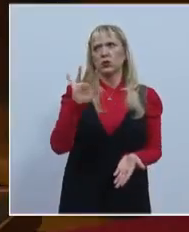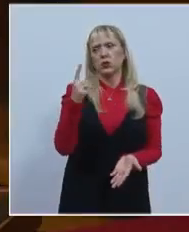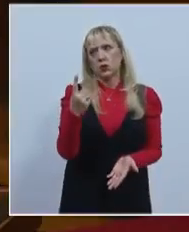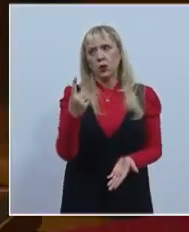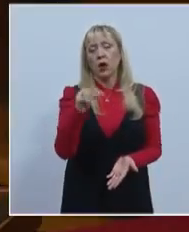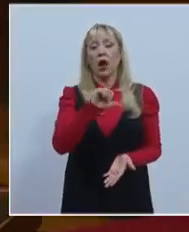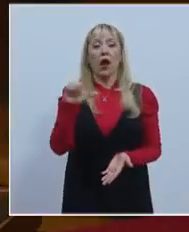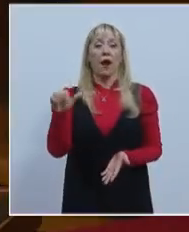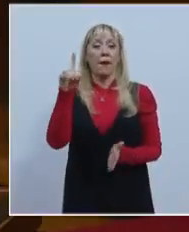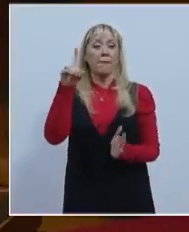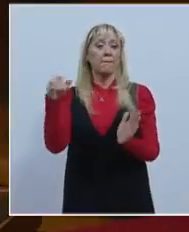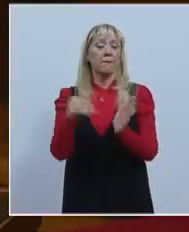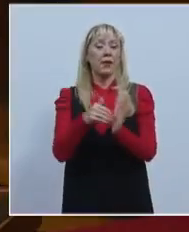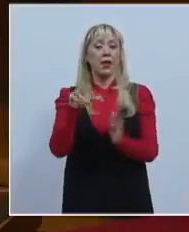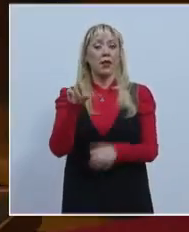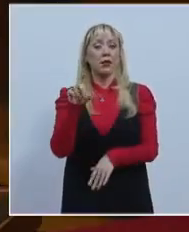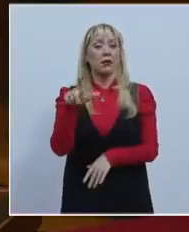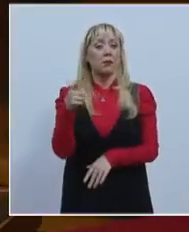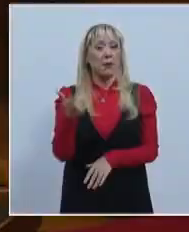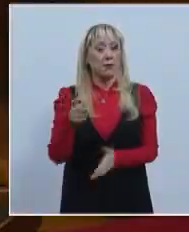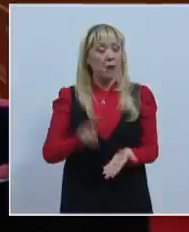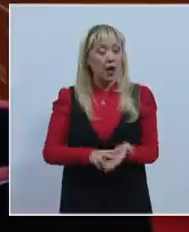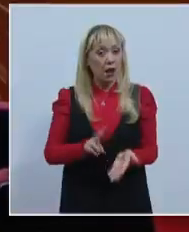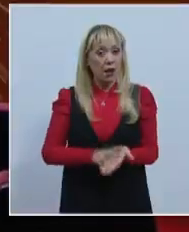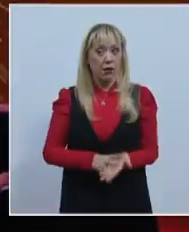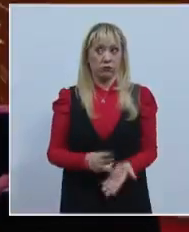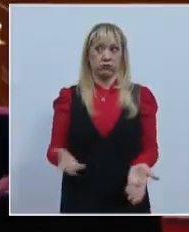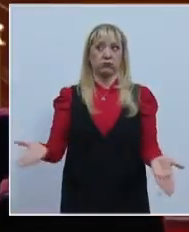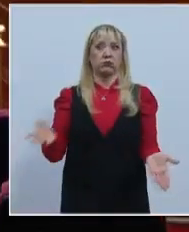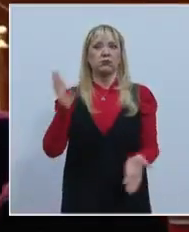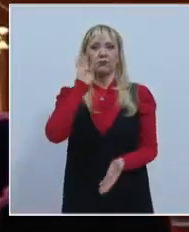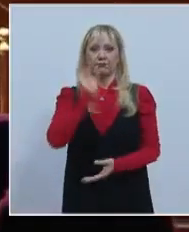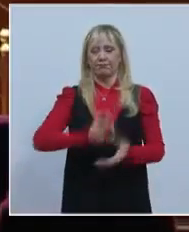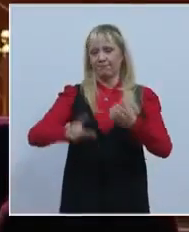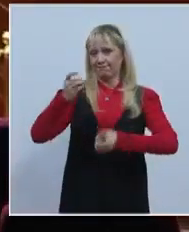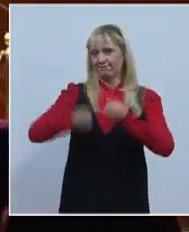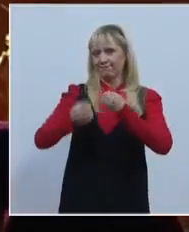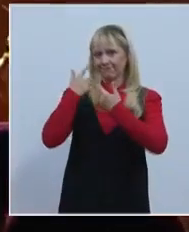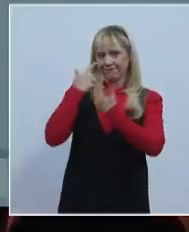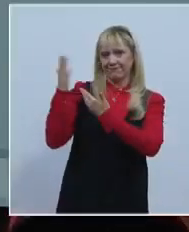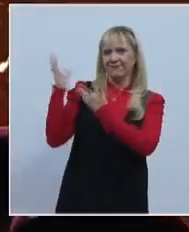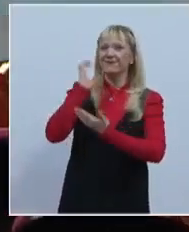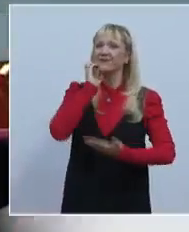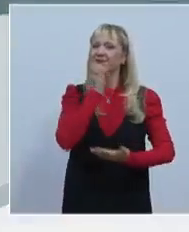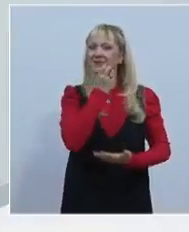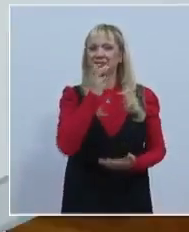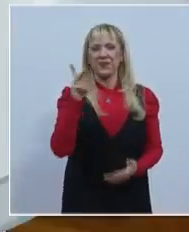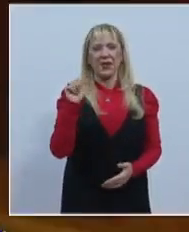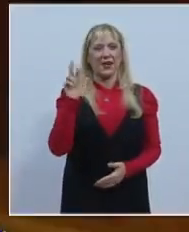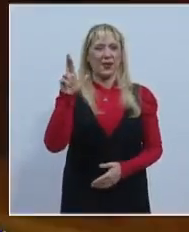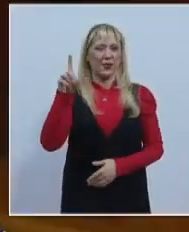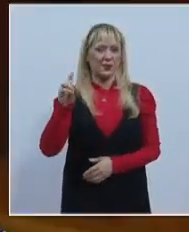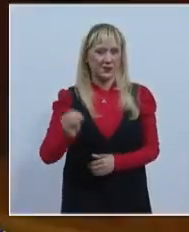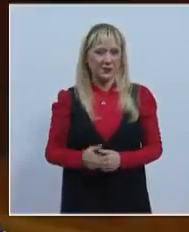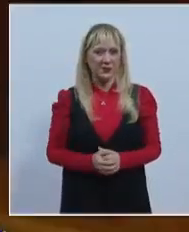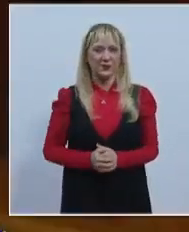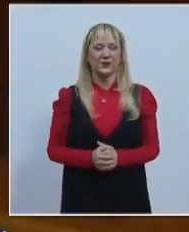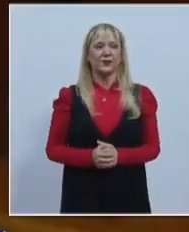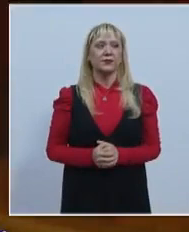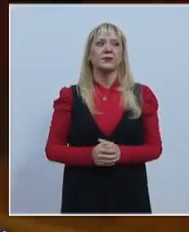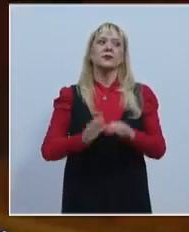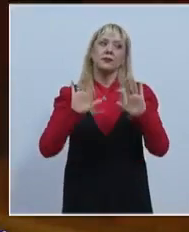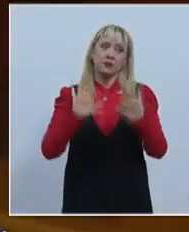y 1,037 pesos. Escuchemos al ministro ponente, Jorge Mario Pardo Rebolledo. Por lo